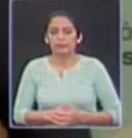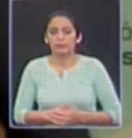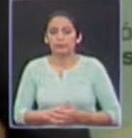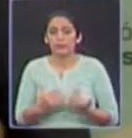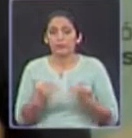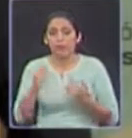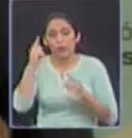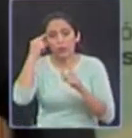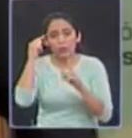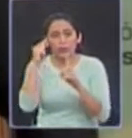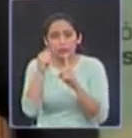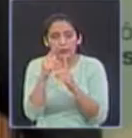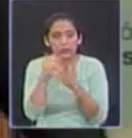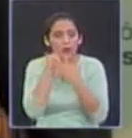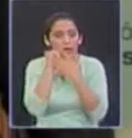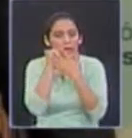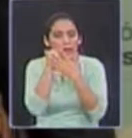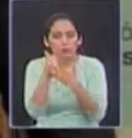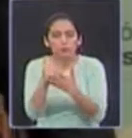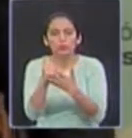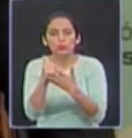seguridad estamos